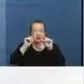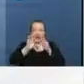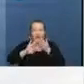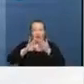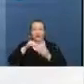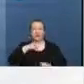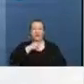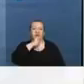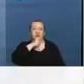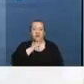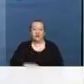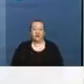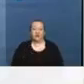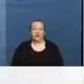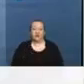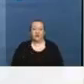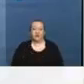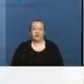bueno